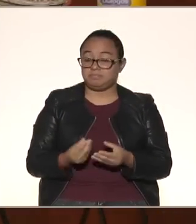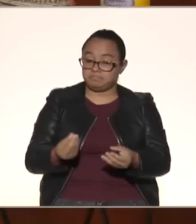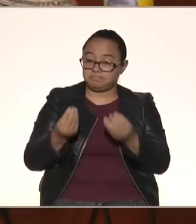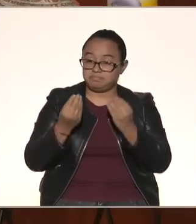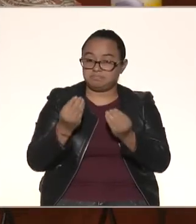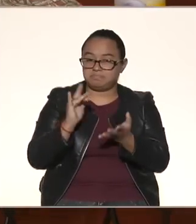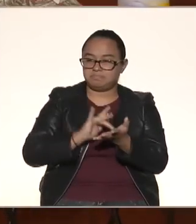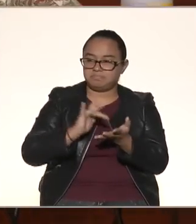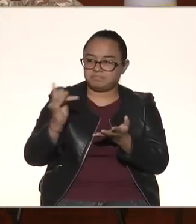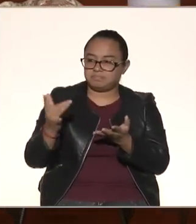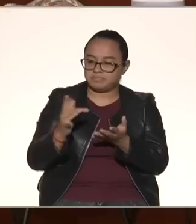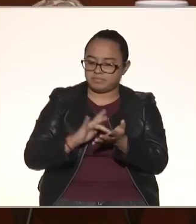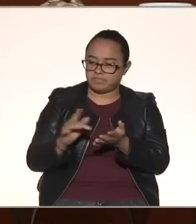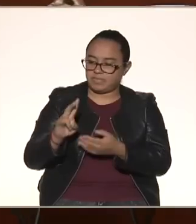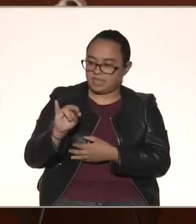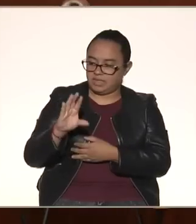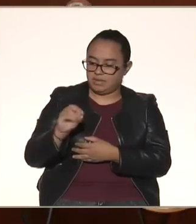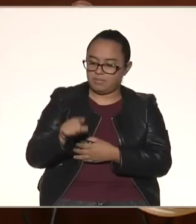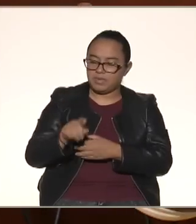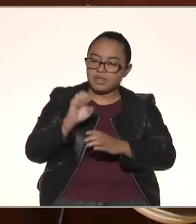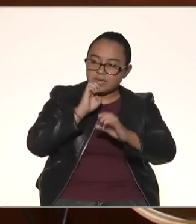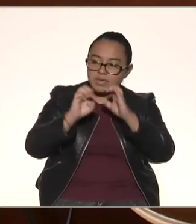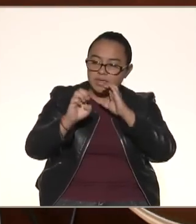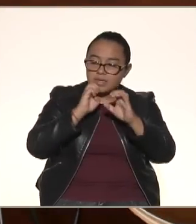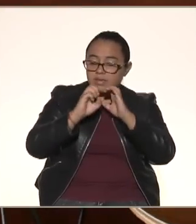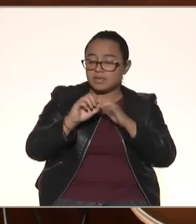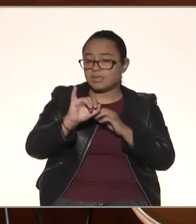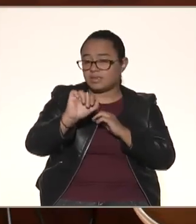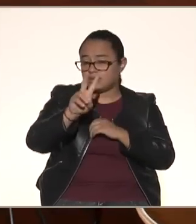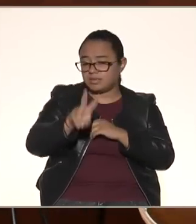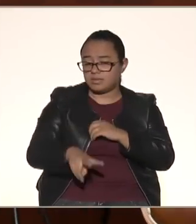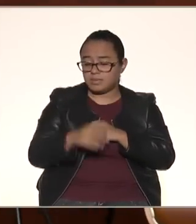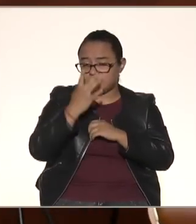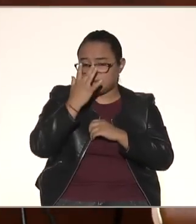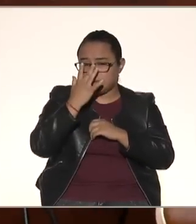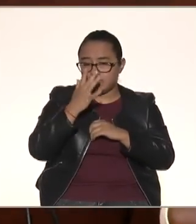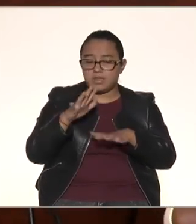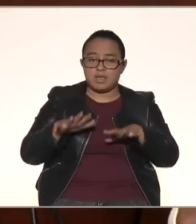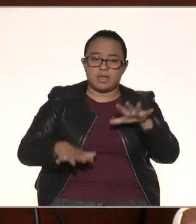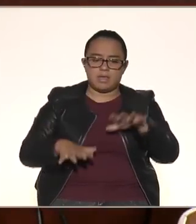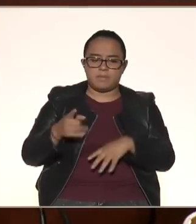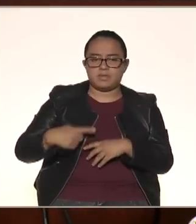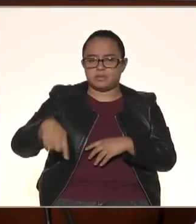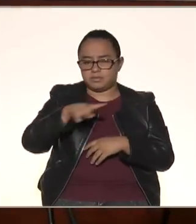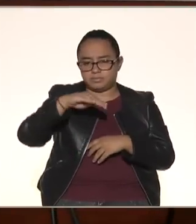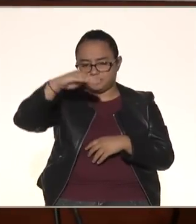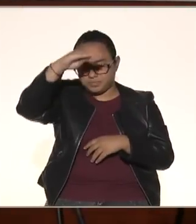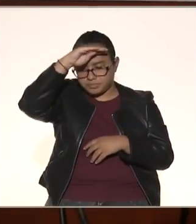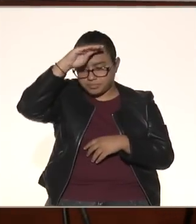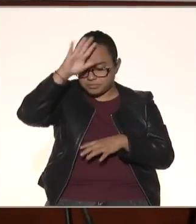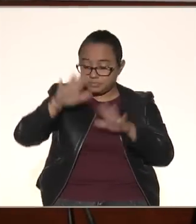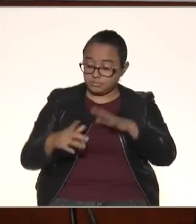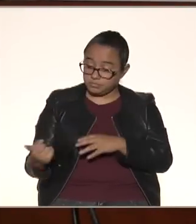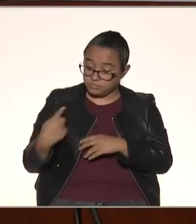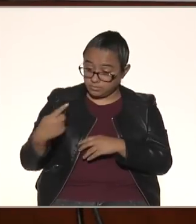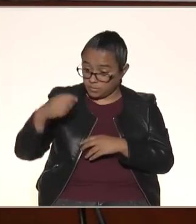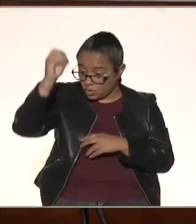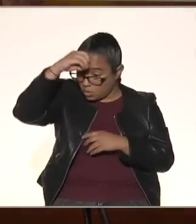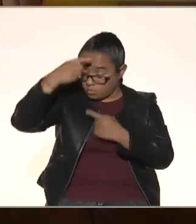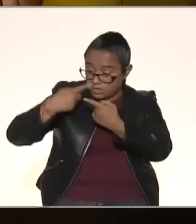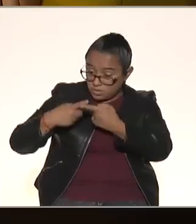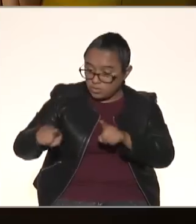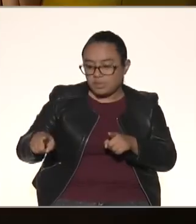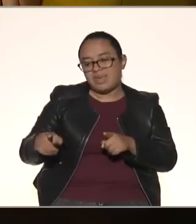Muchísimas gracias, gracias Vico por esta entrevista, y pues sí, muchas veces pensamos que las diferencias nos pueden